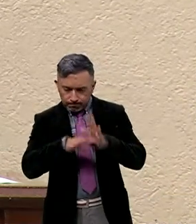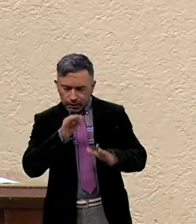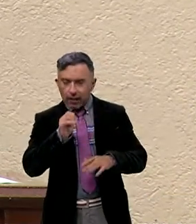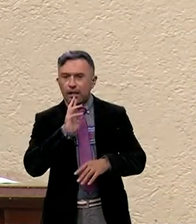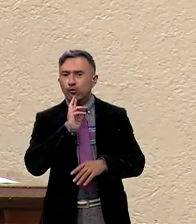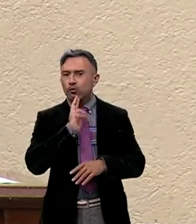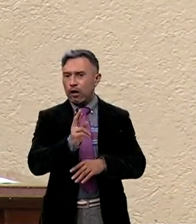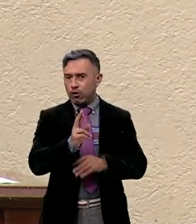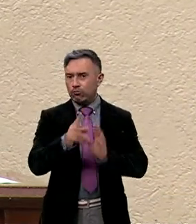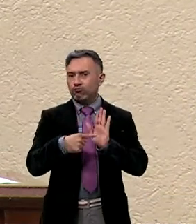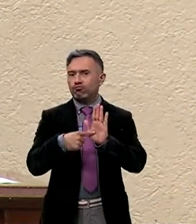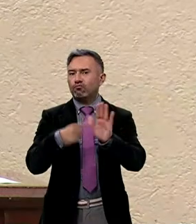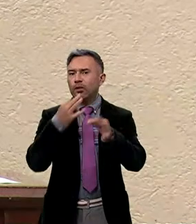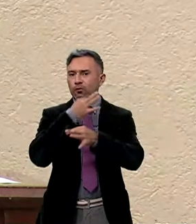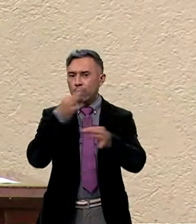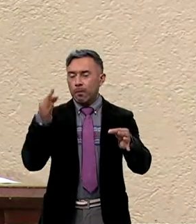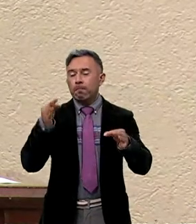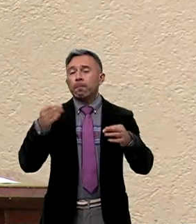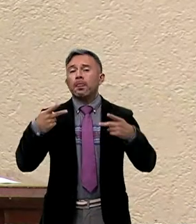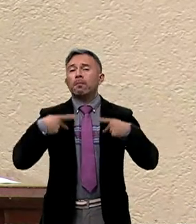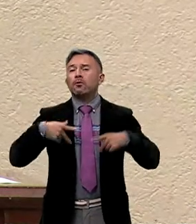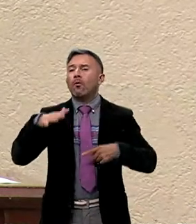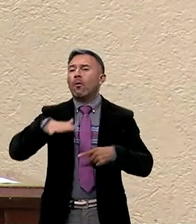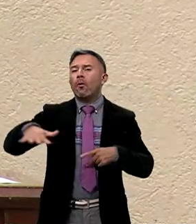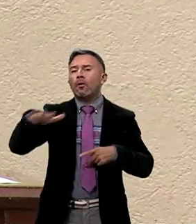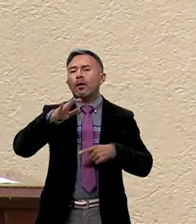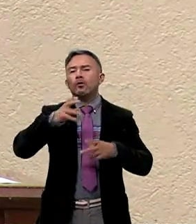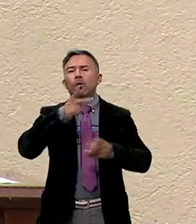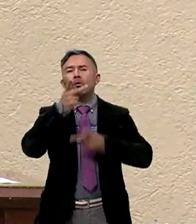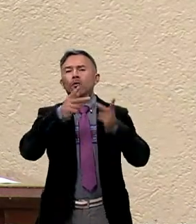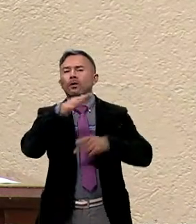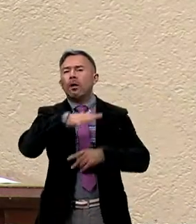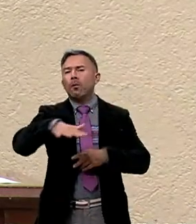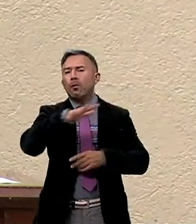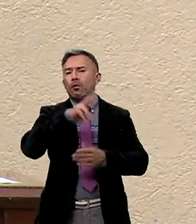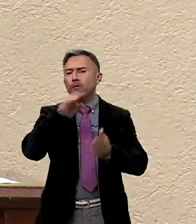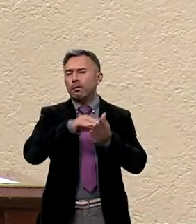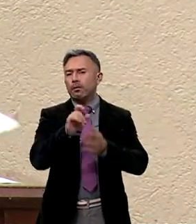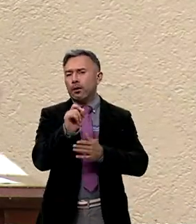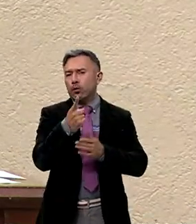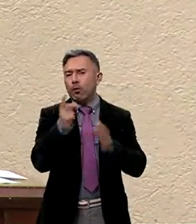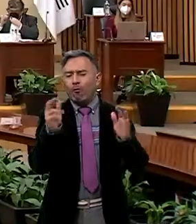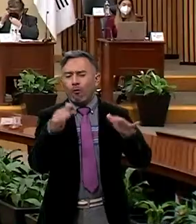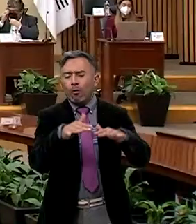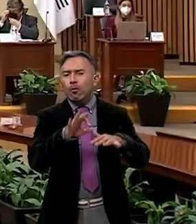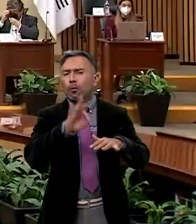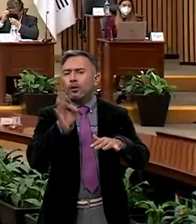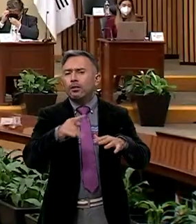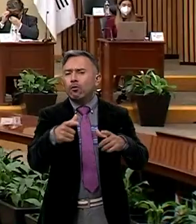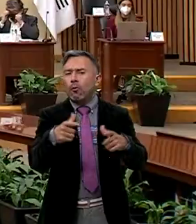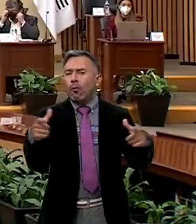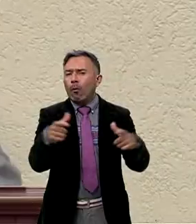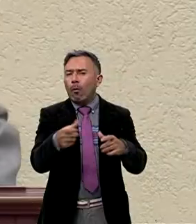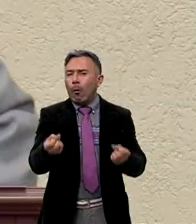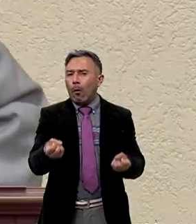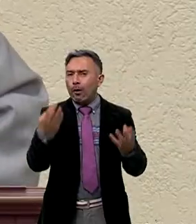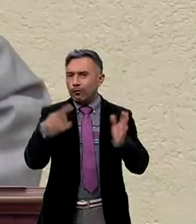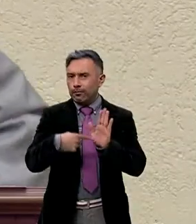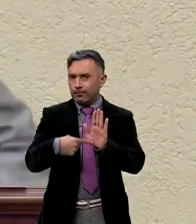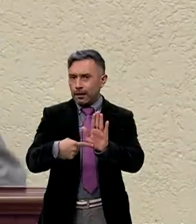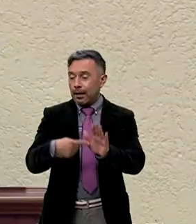el porcentaje de participación ciudadana de la consulta popular 2021 gracias señor secretario